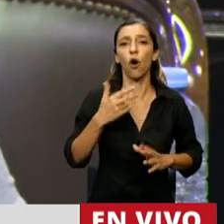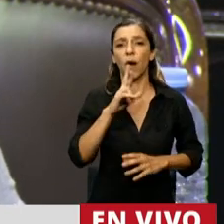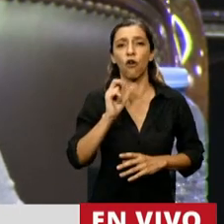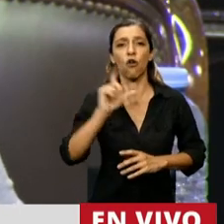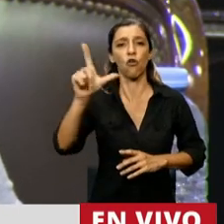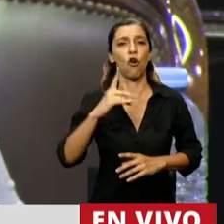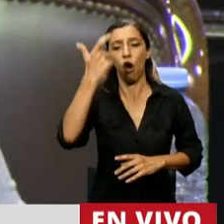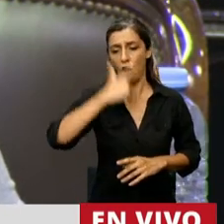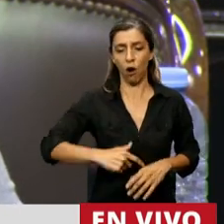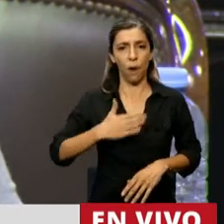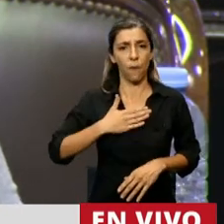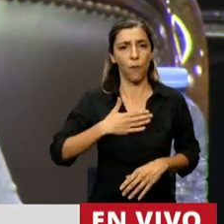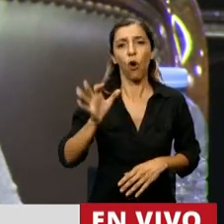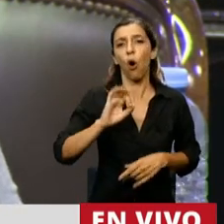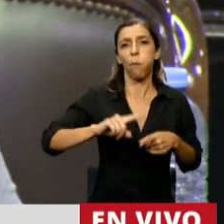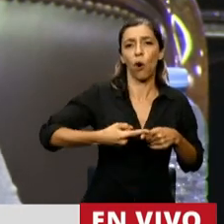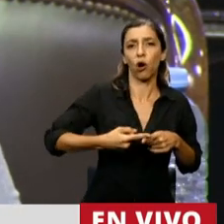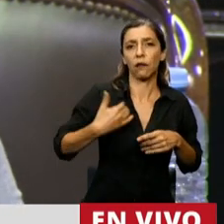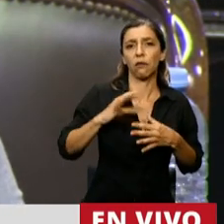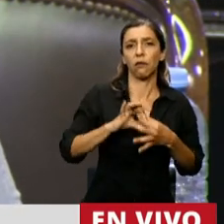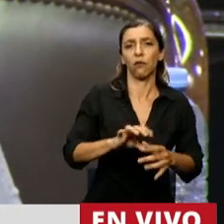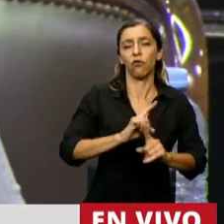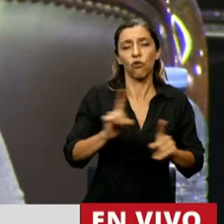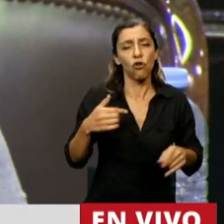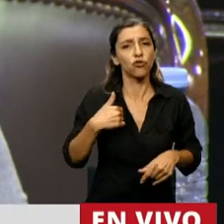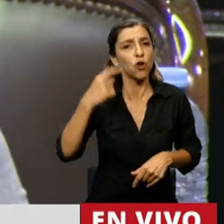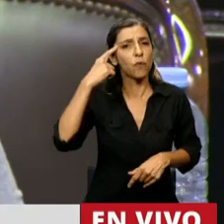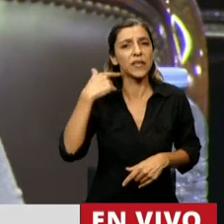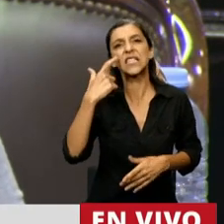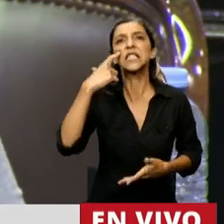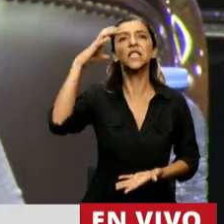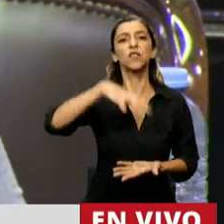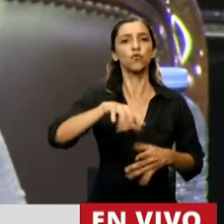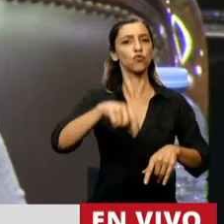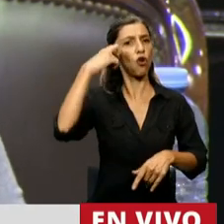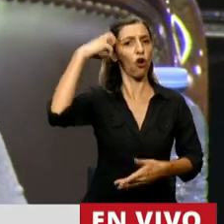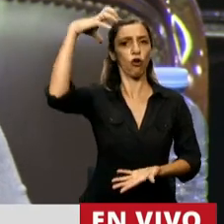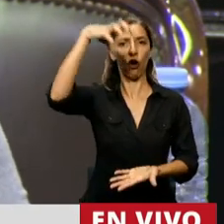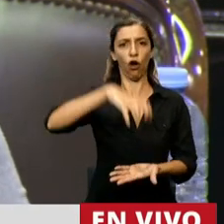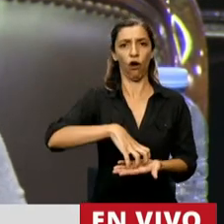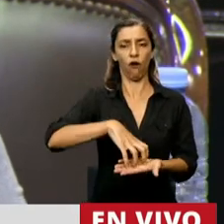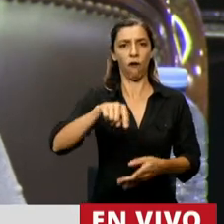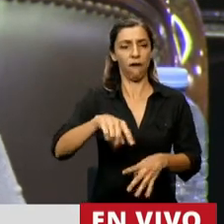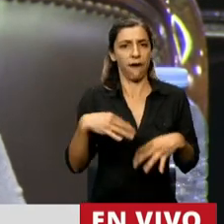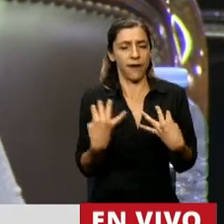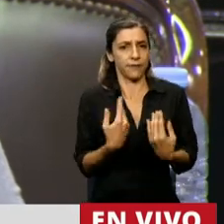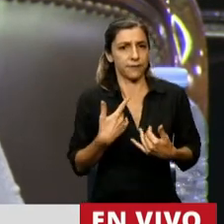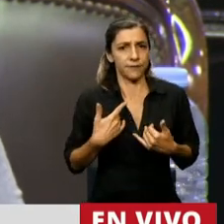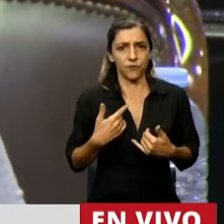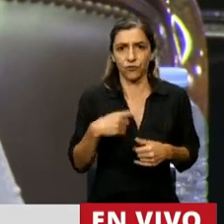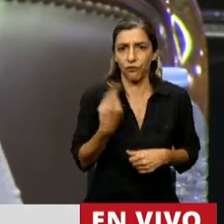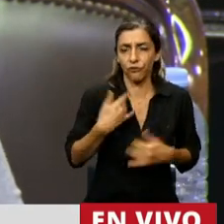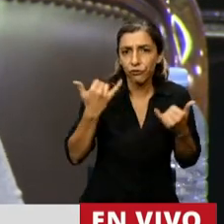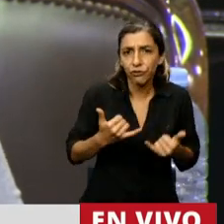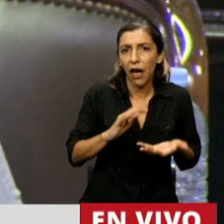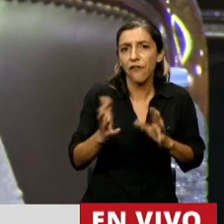rol individual o político, sino desde un rol institucional. Nosotros como Congreso tenemos varias herramientas que